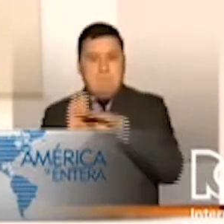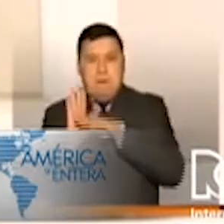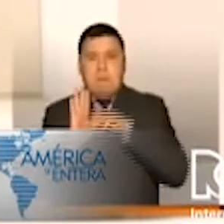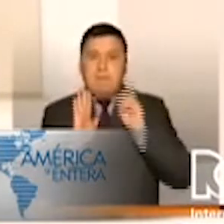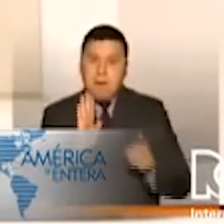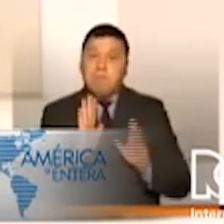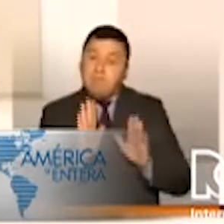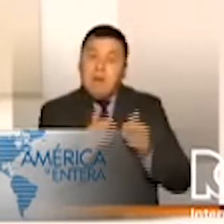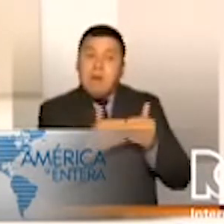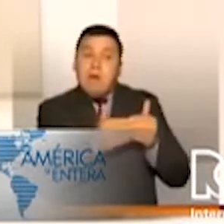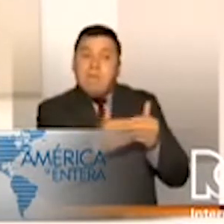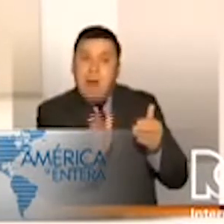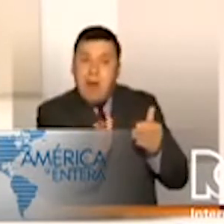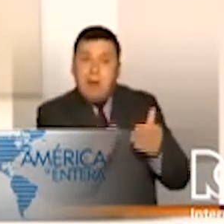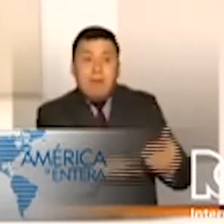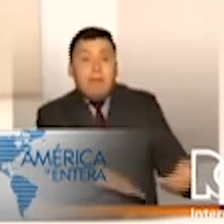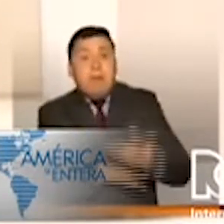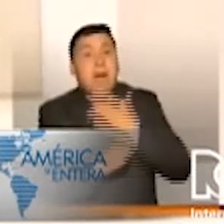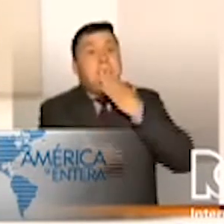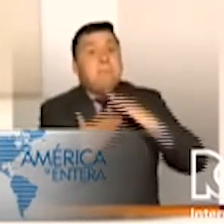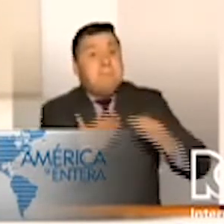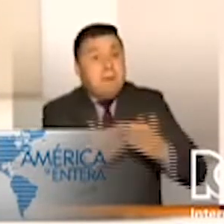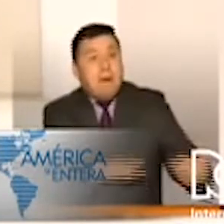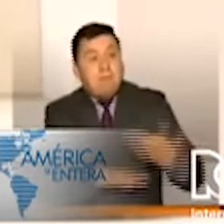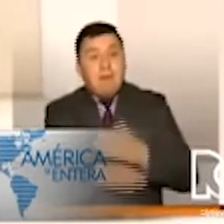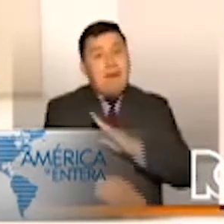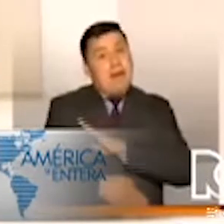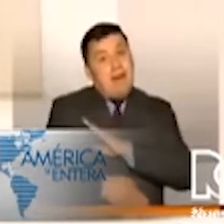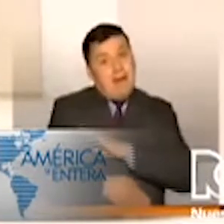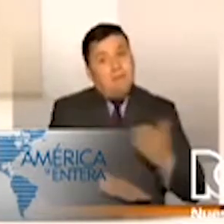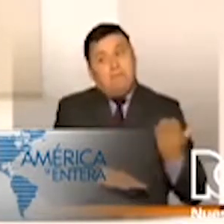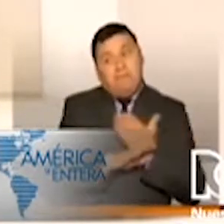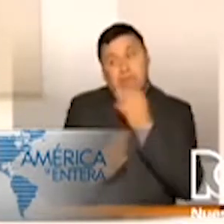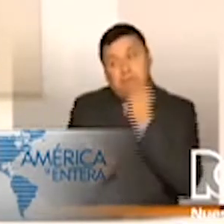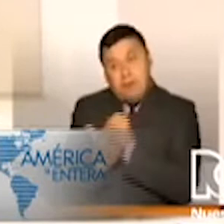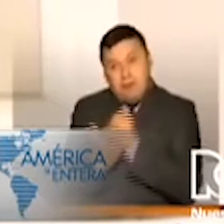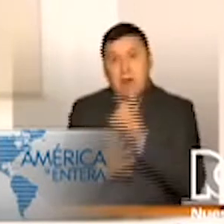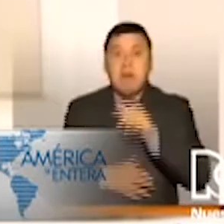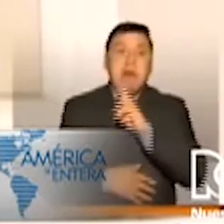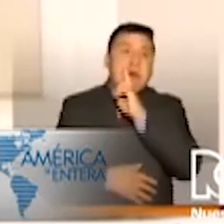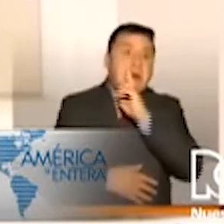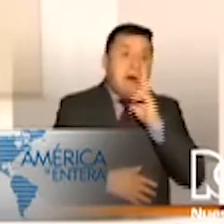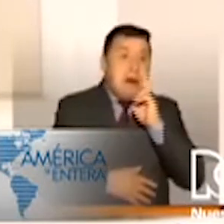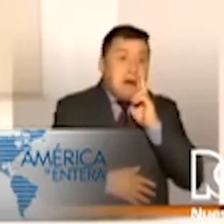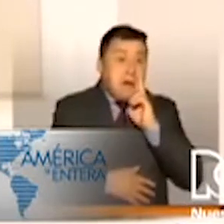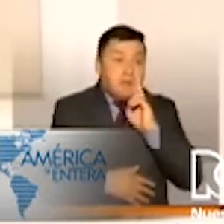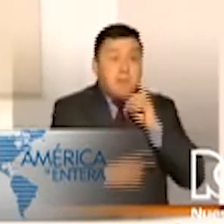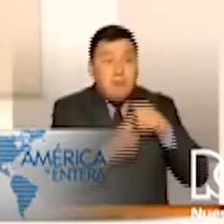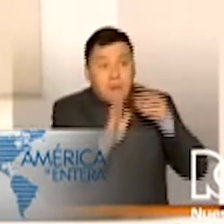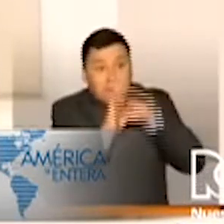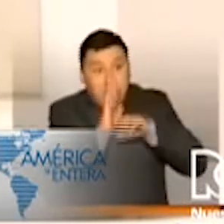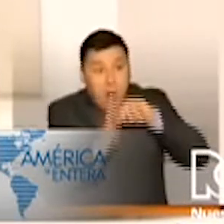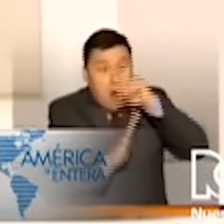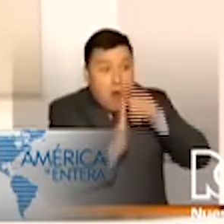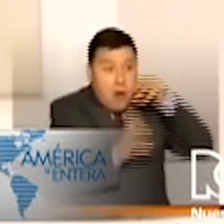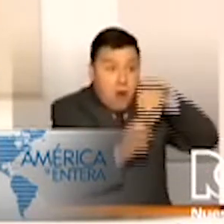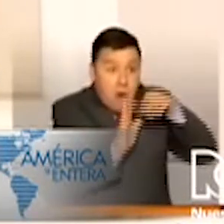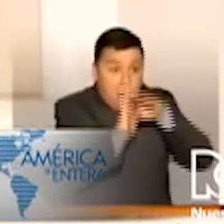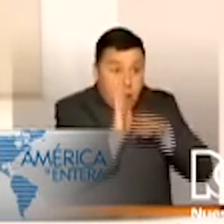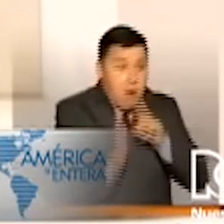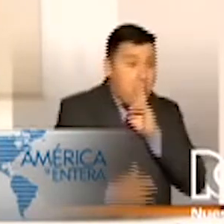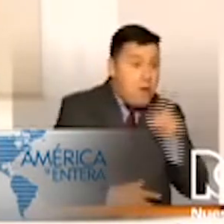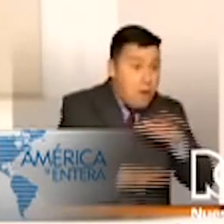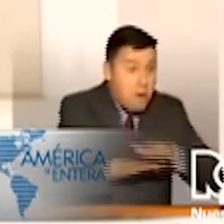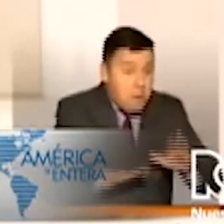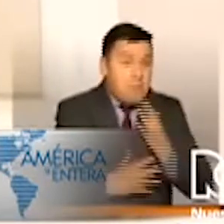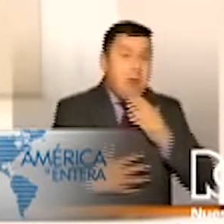apertura a solicitud de los alcaldes también de restaurantes con sus protocolos de espacios